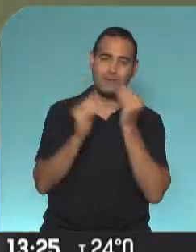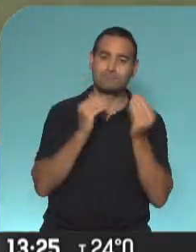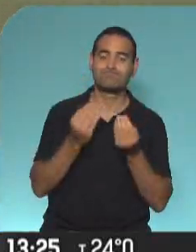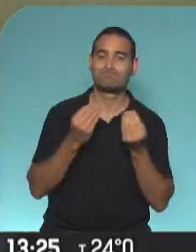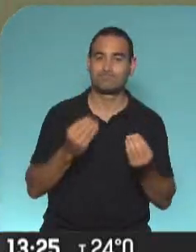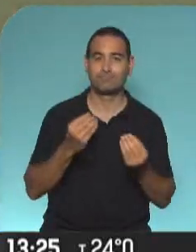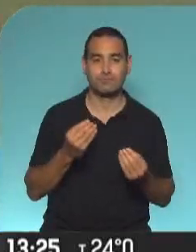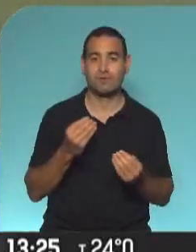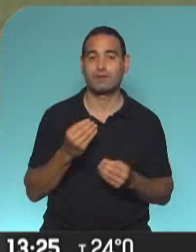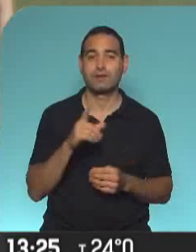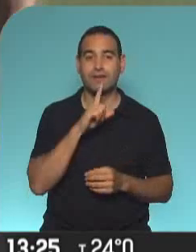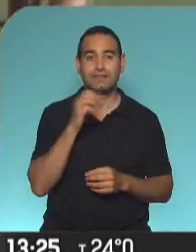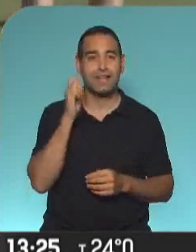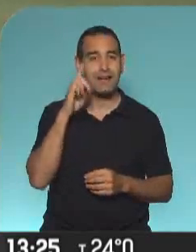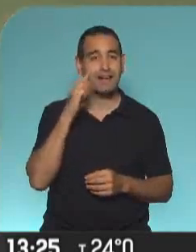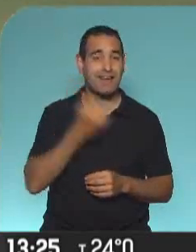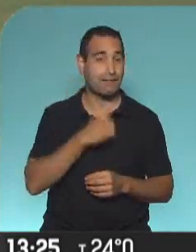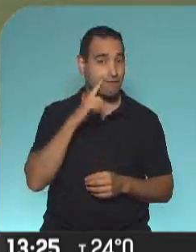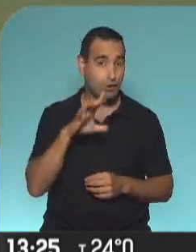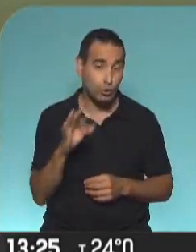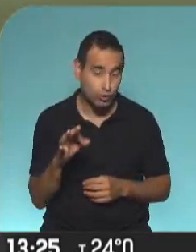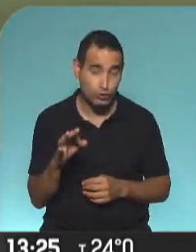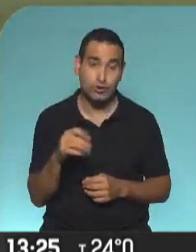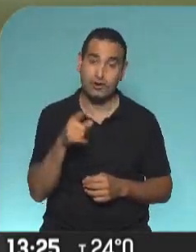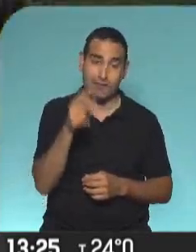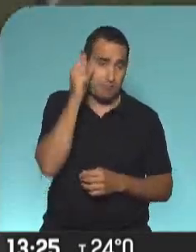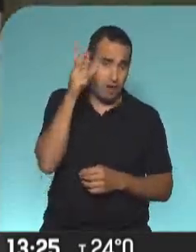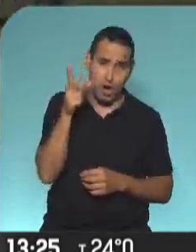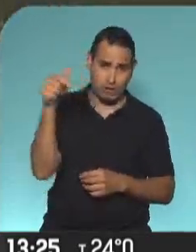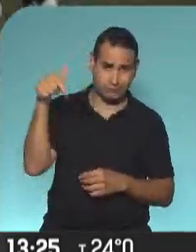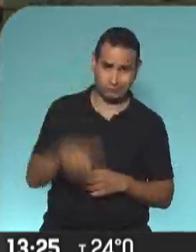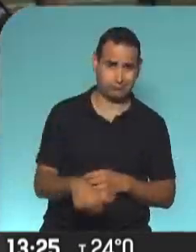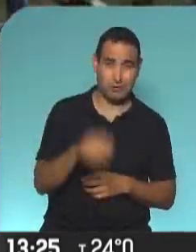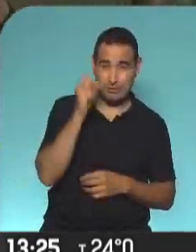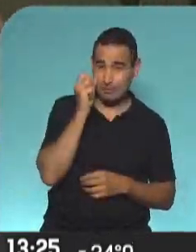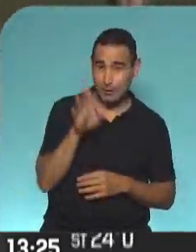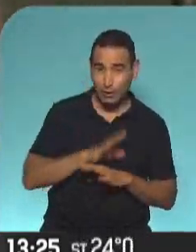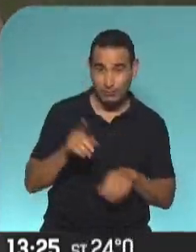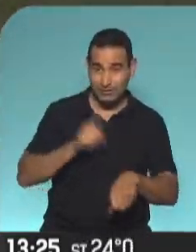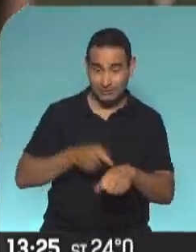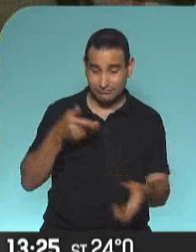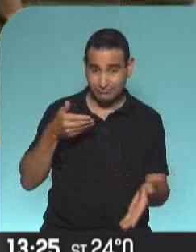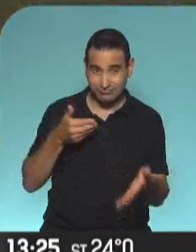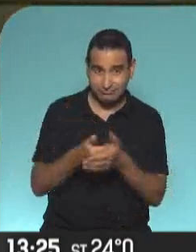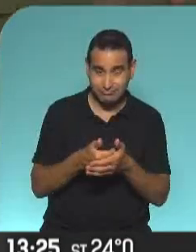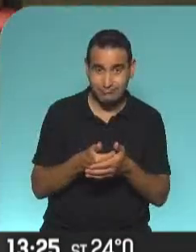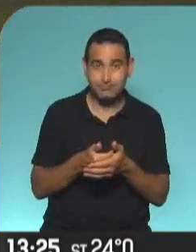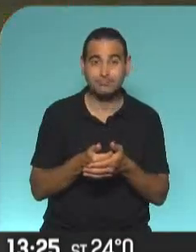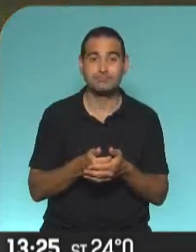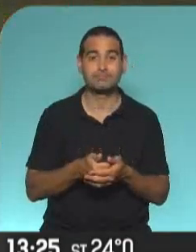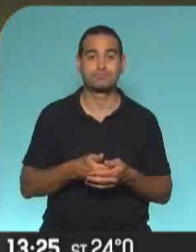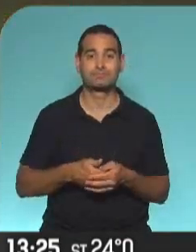es Nicolás Tagliafico. Ajá. Que fue el que peor llegó y que está llegando con lo justo, te diría, que en